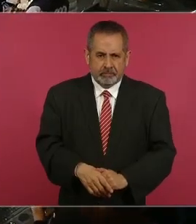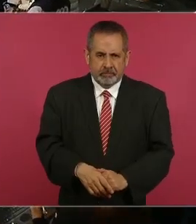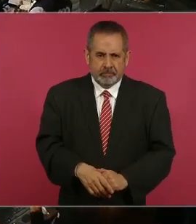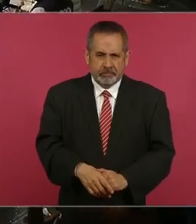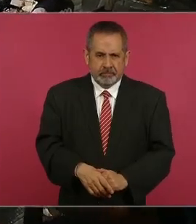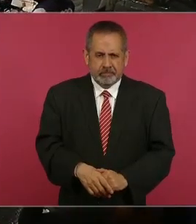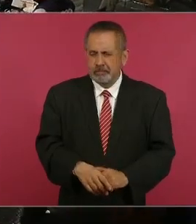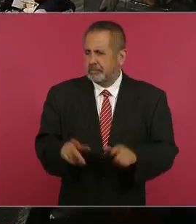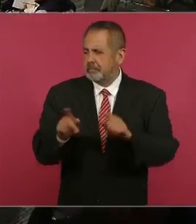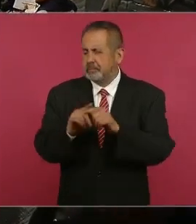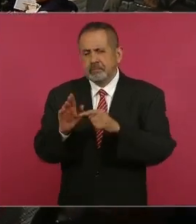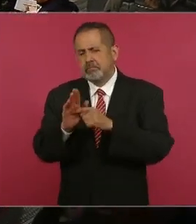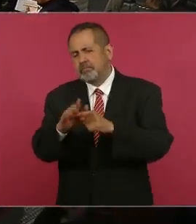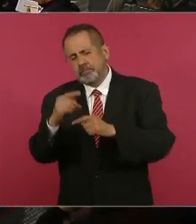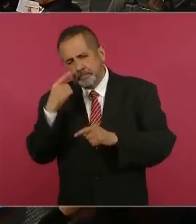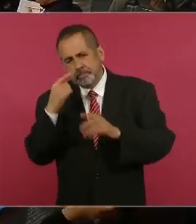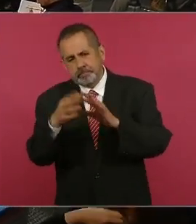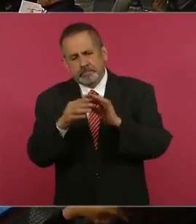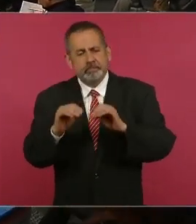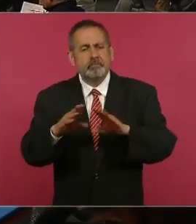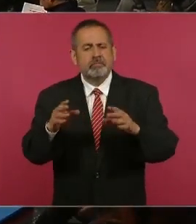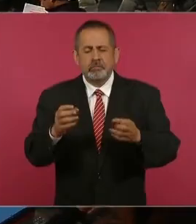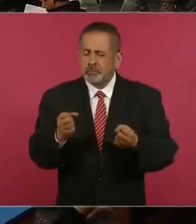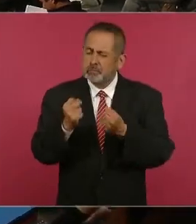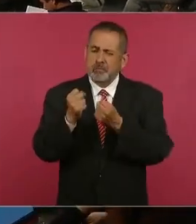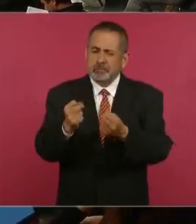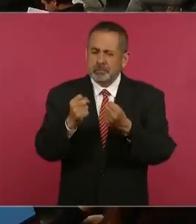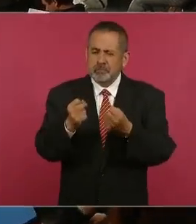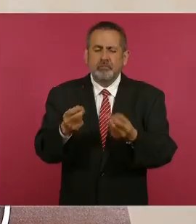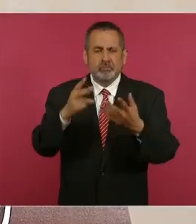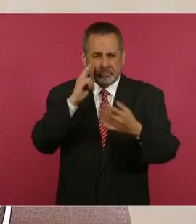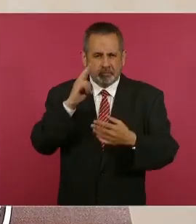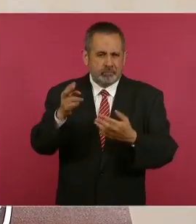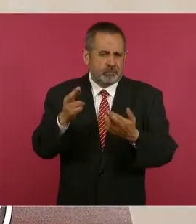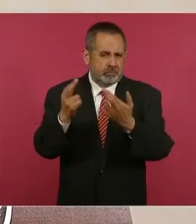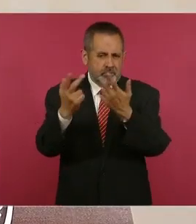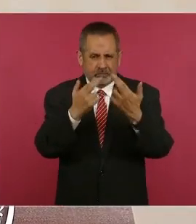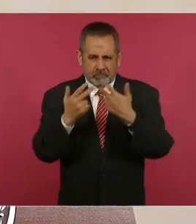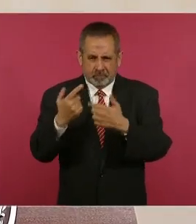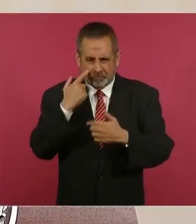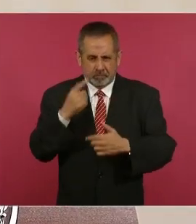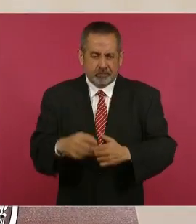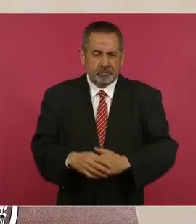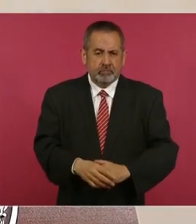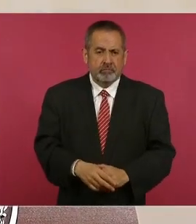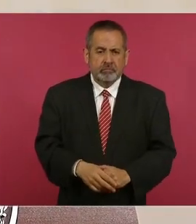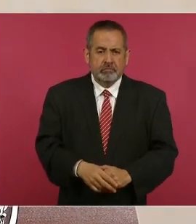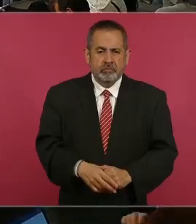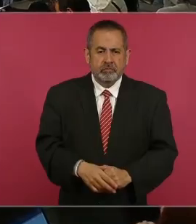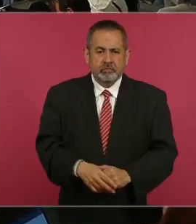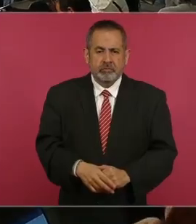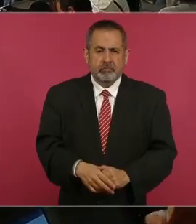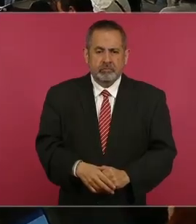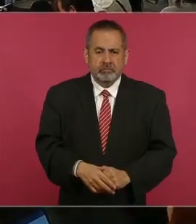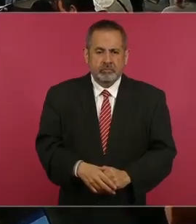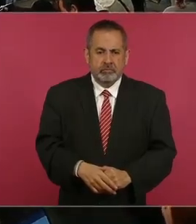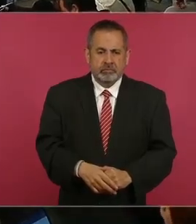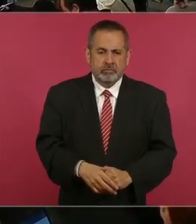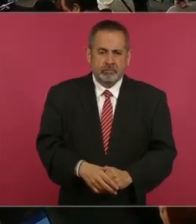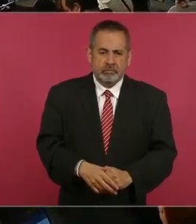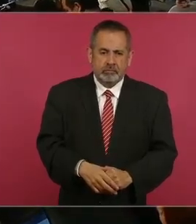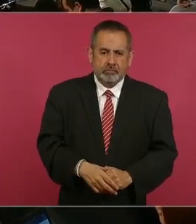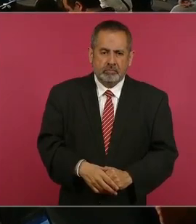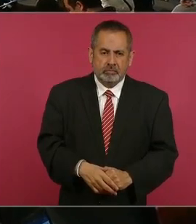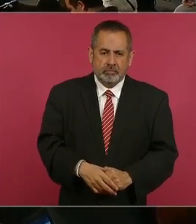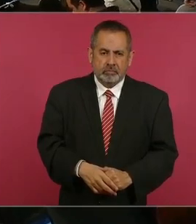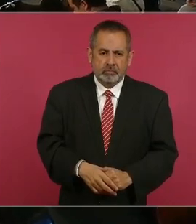A ver, nada más es para ver la magnitud de los daños. ¿Va a quedar el rodeo sobre la montaña para bajar